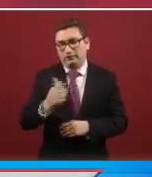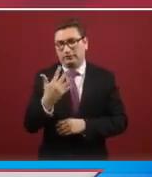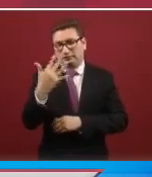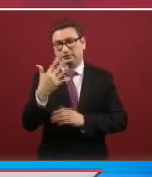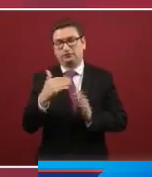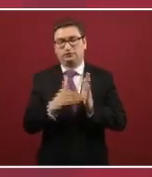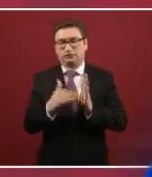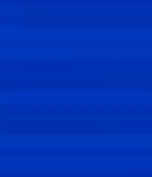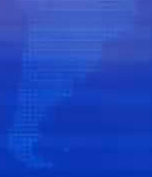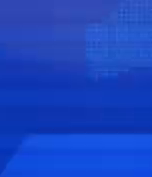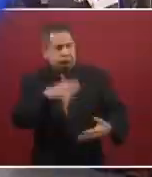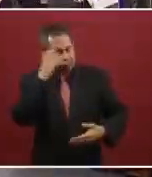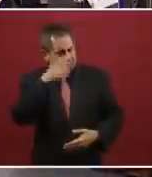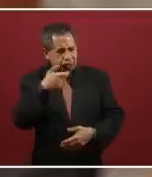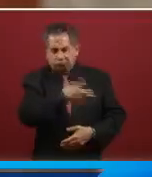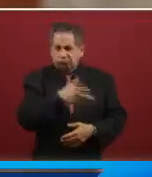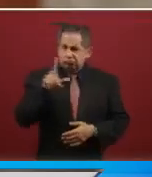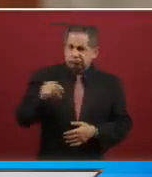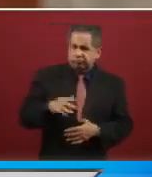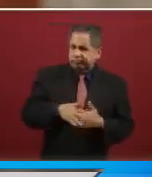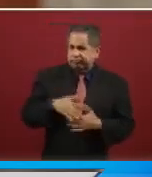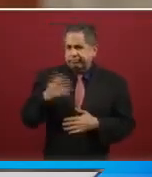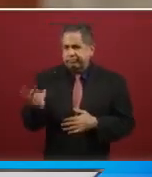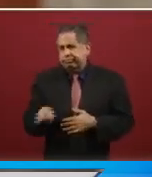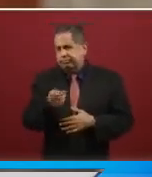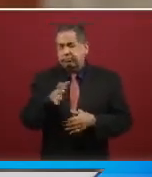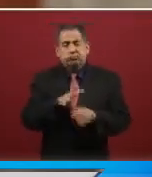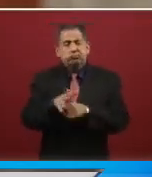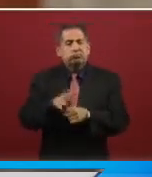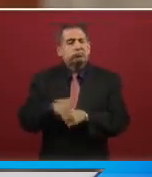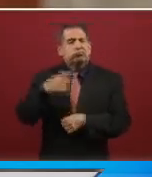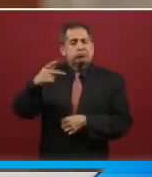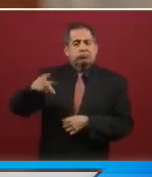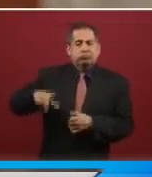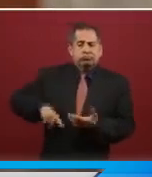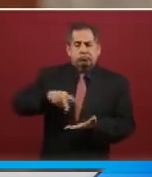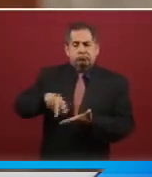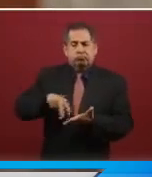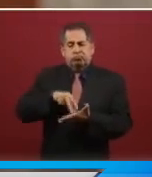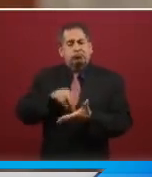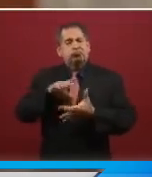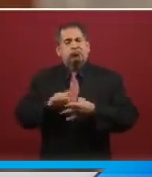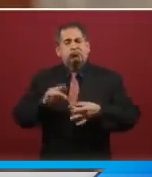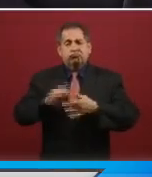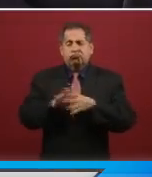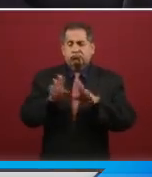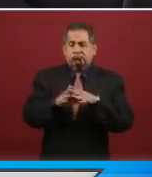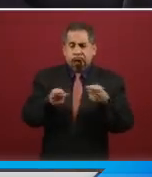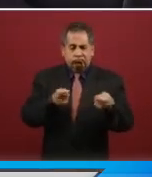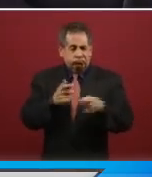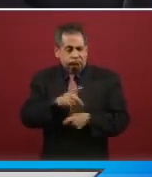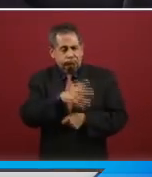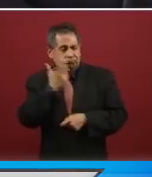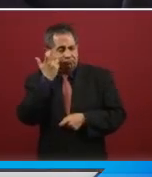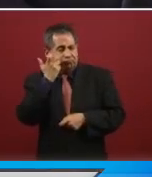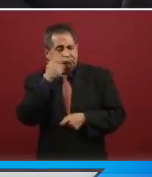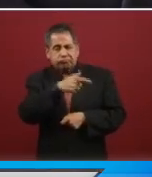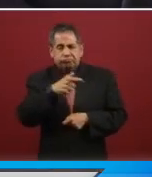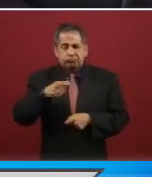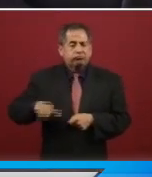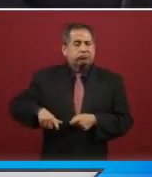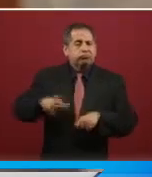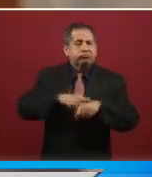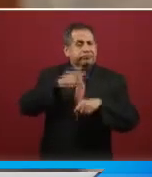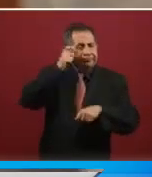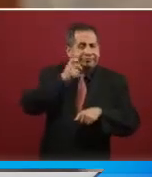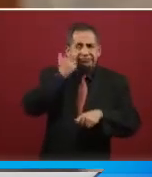a la CFE. Cifras de migrantes. Cuando se produjo la crisis migratoria en la primera reunión que se tuvo, se mostraron